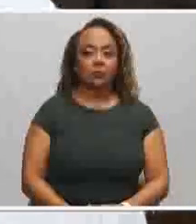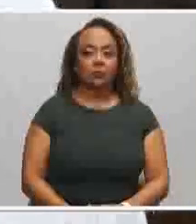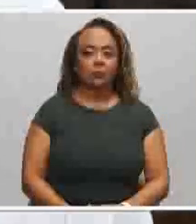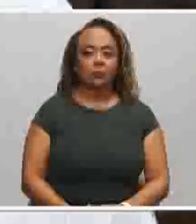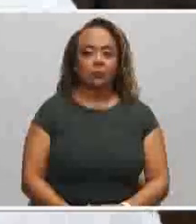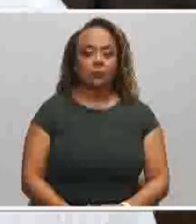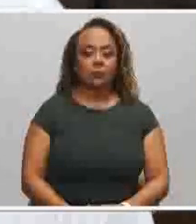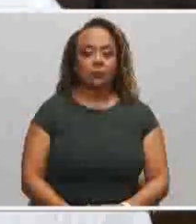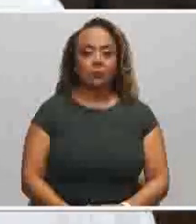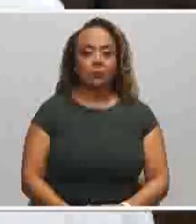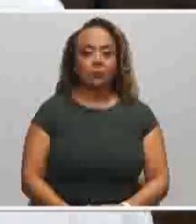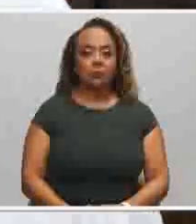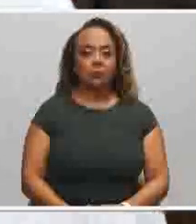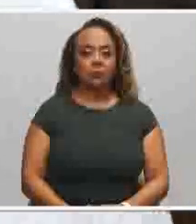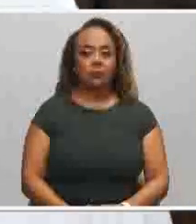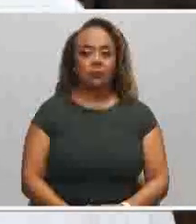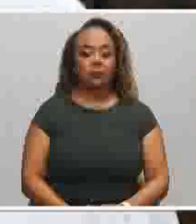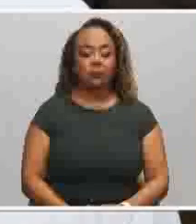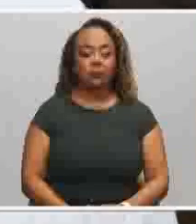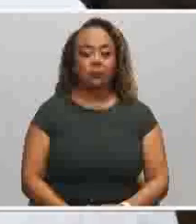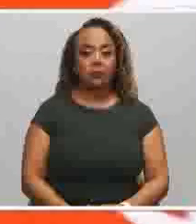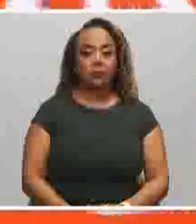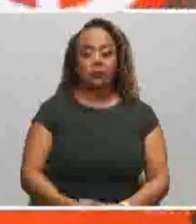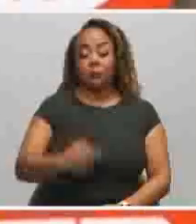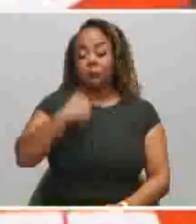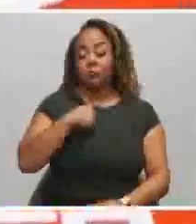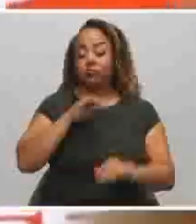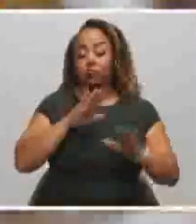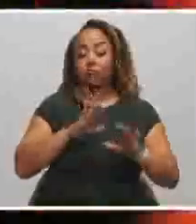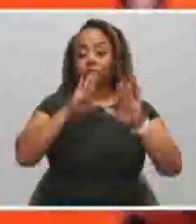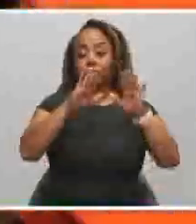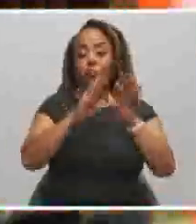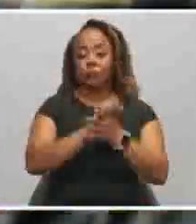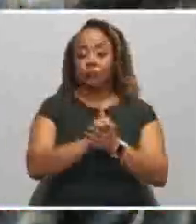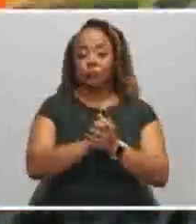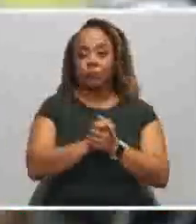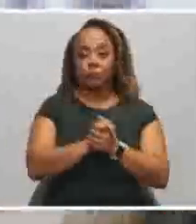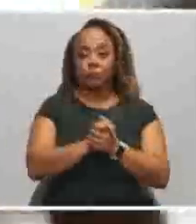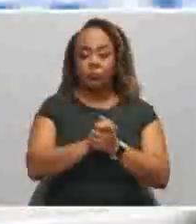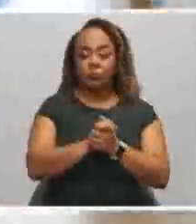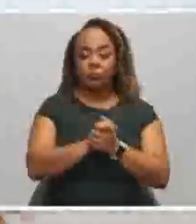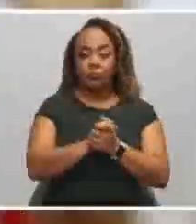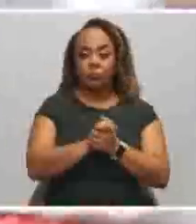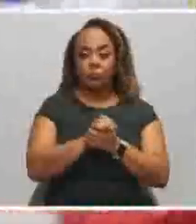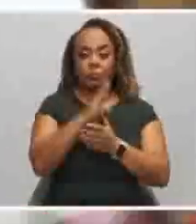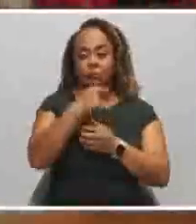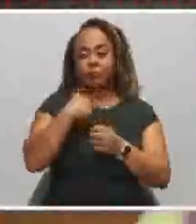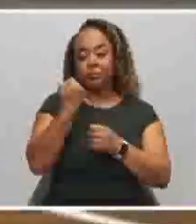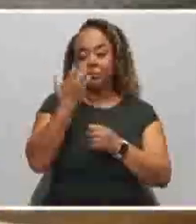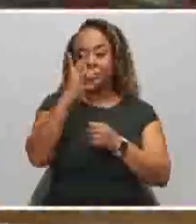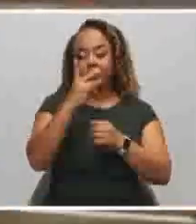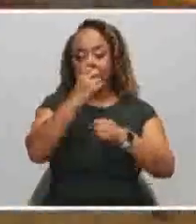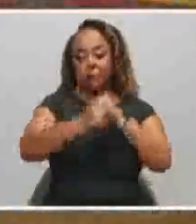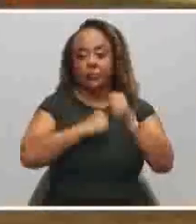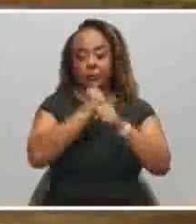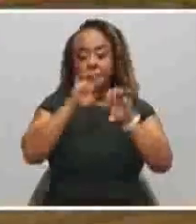jovencitos. Claramente, organizadamente, de pequeñitos nos metieron con 6, 7 años a equipos de